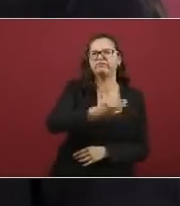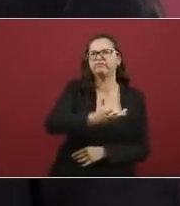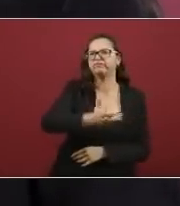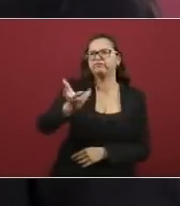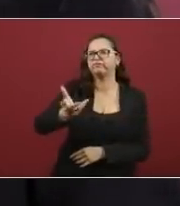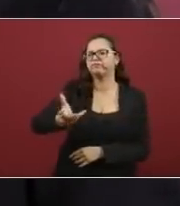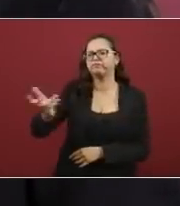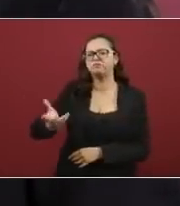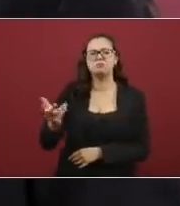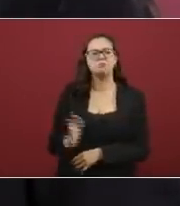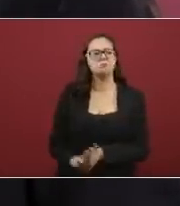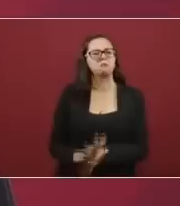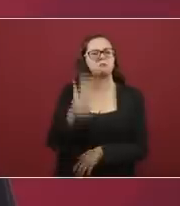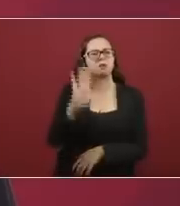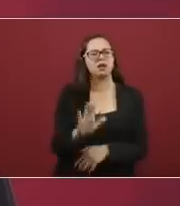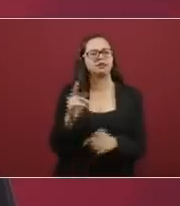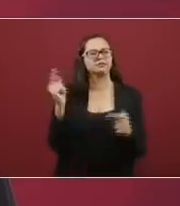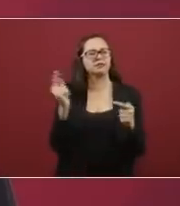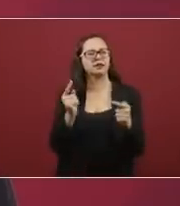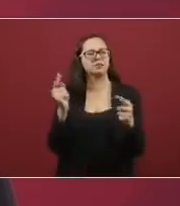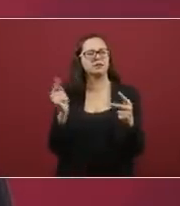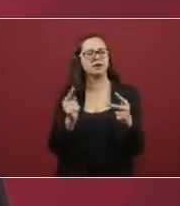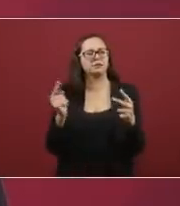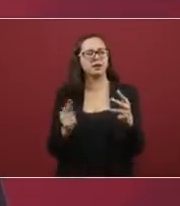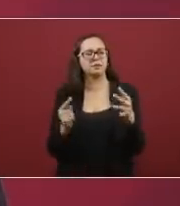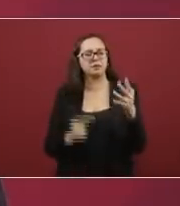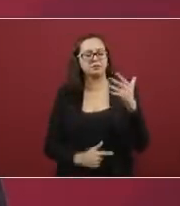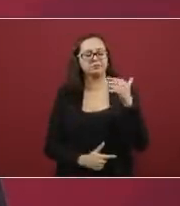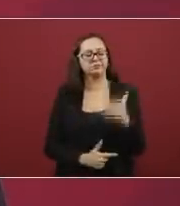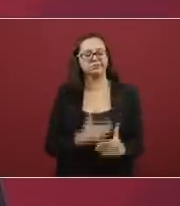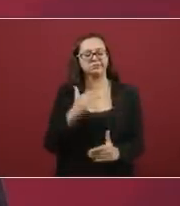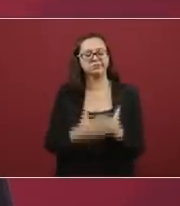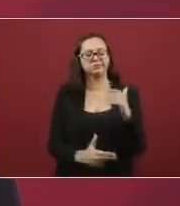Son recetas y es